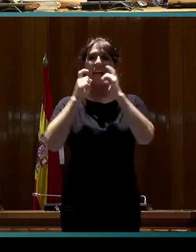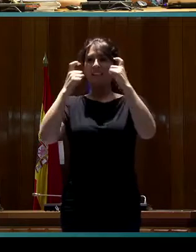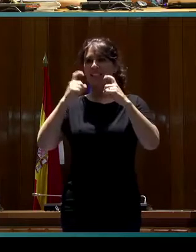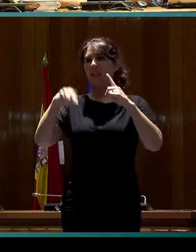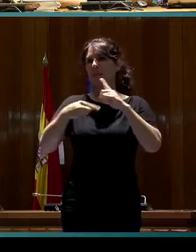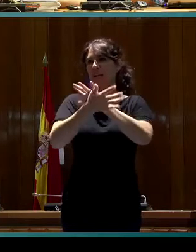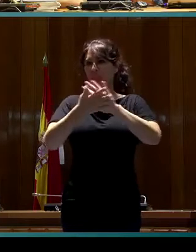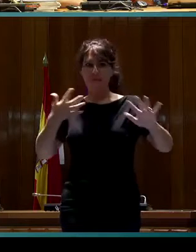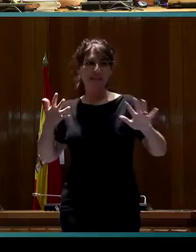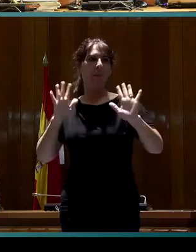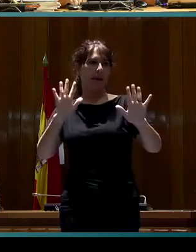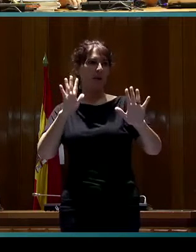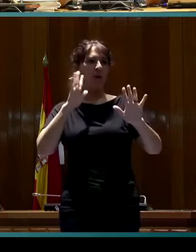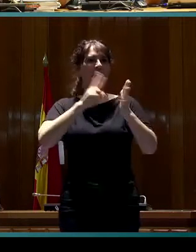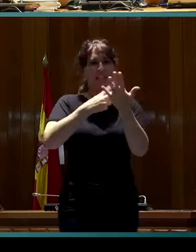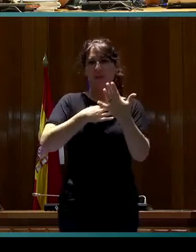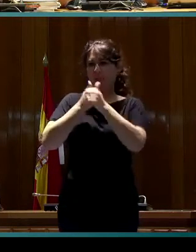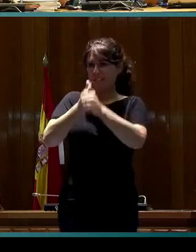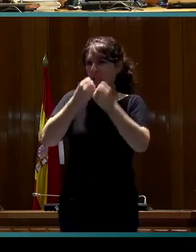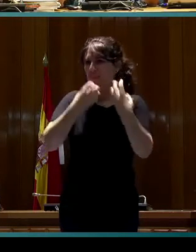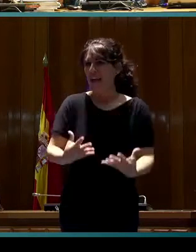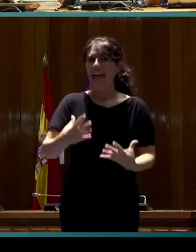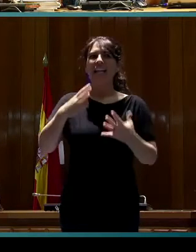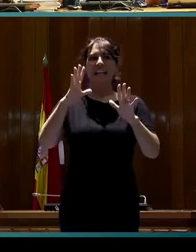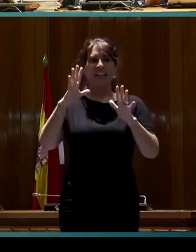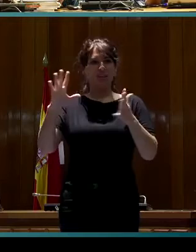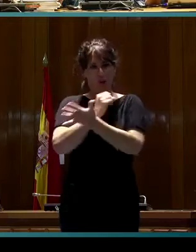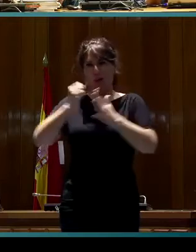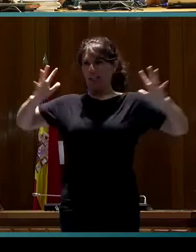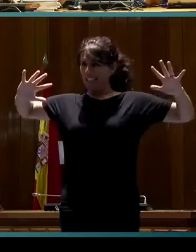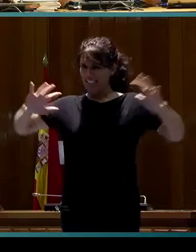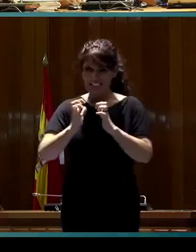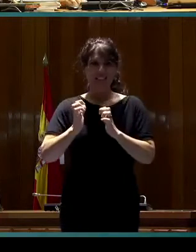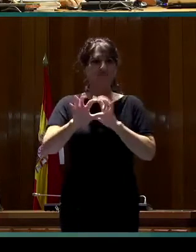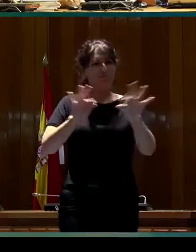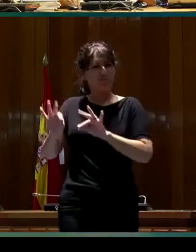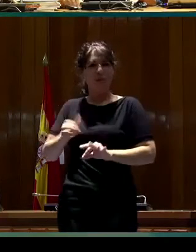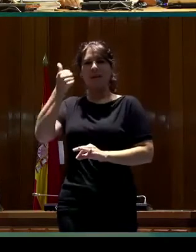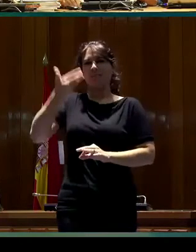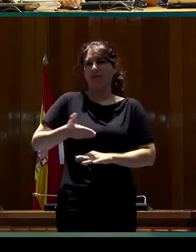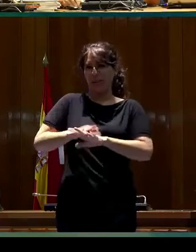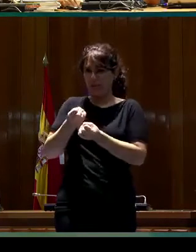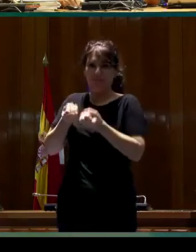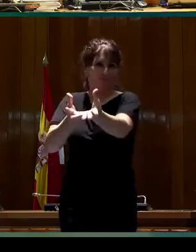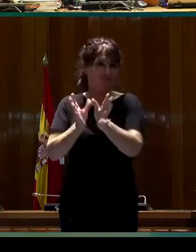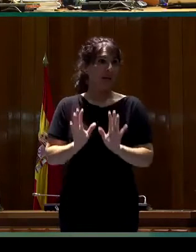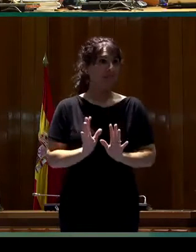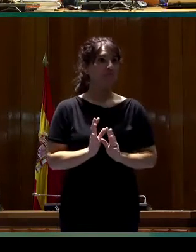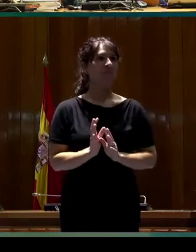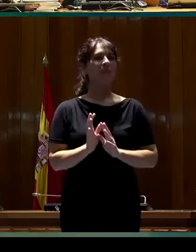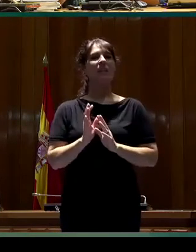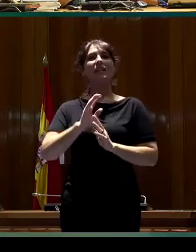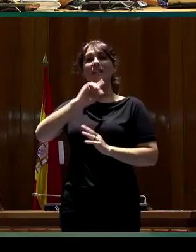intérprete pueda seguirlo bien y decir todo lo que quiero decir que considero que sea más relevante. También,